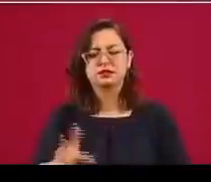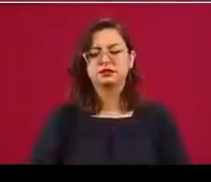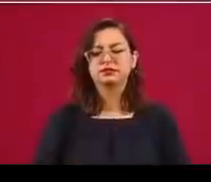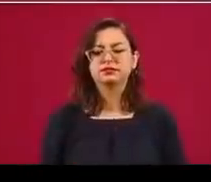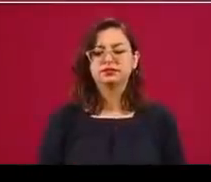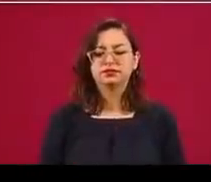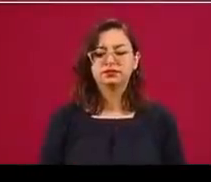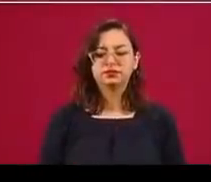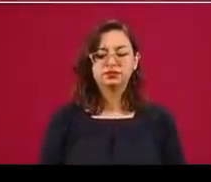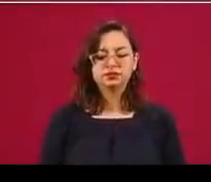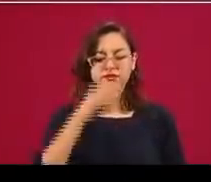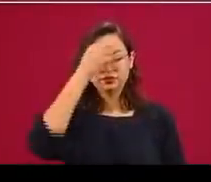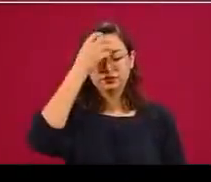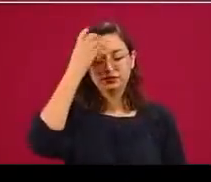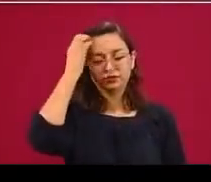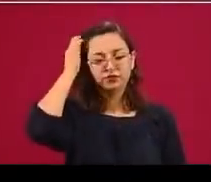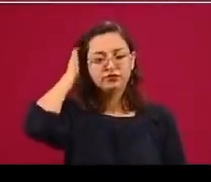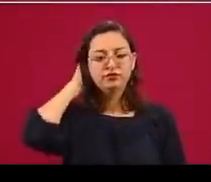Primero, pues